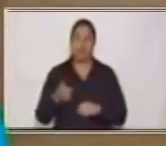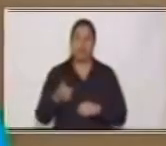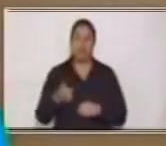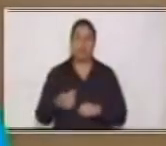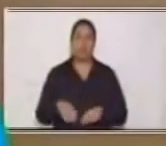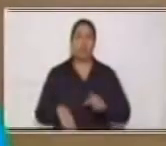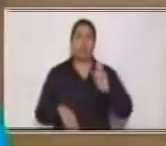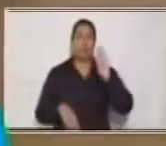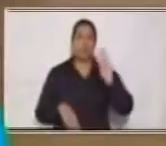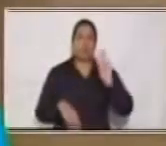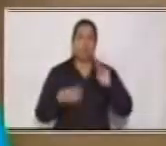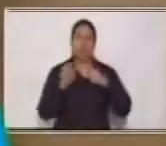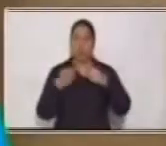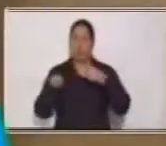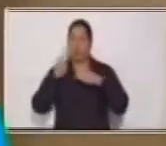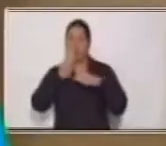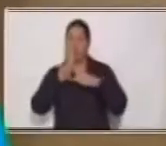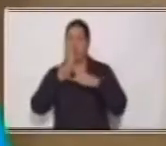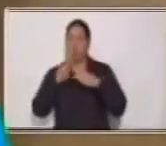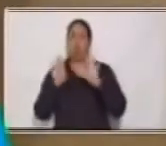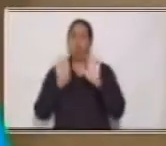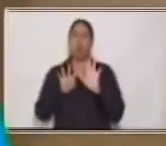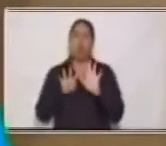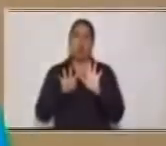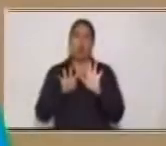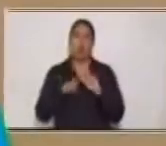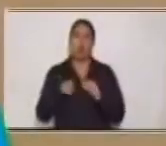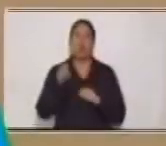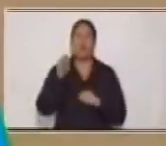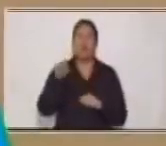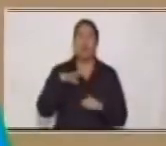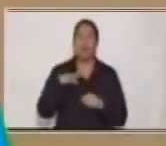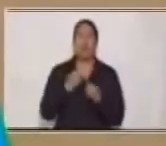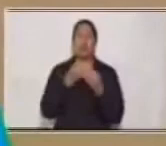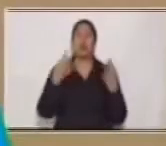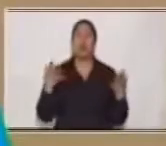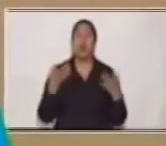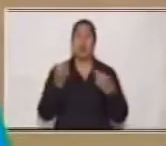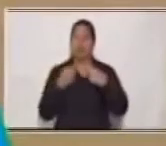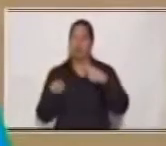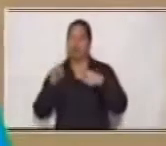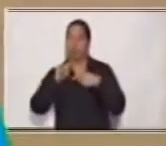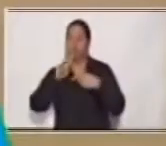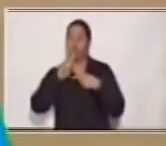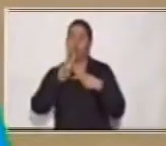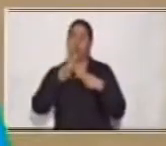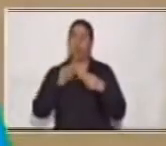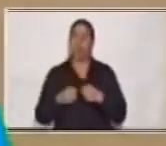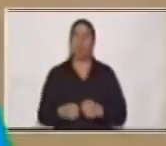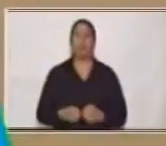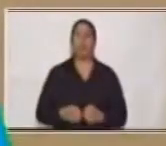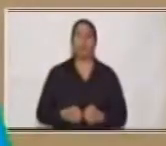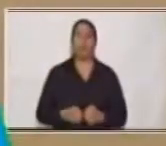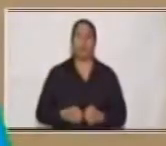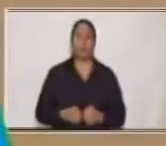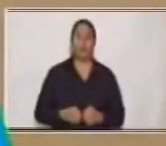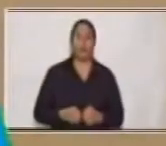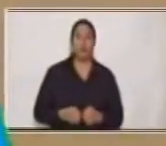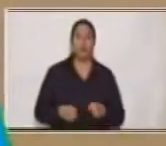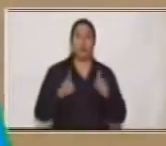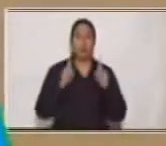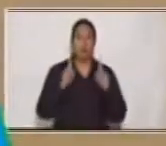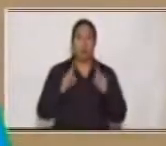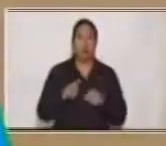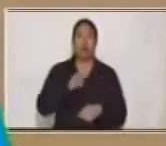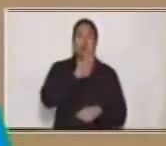3 al cuadrado 9, y eso nos da el valor B cuadrado. Y entonces 25